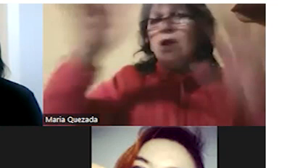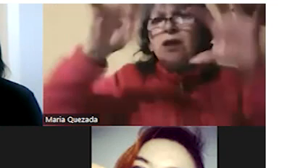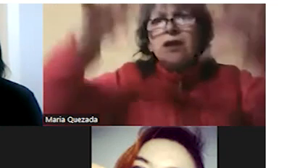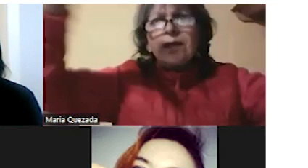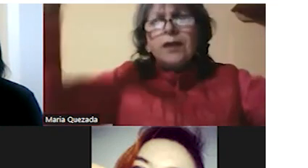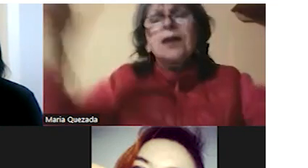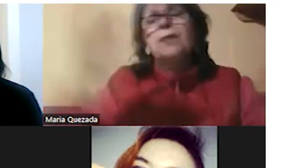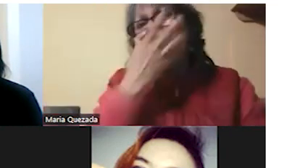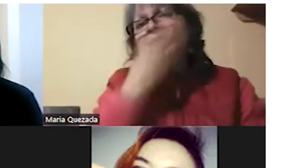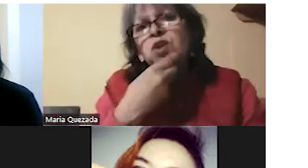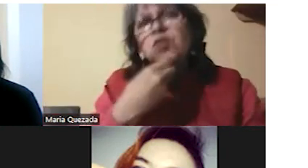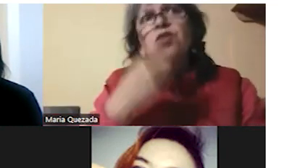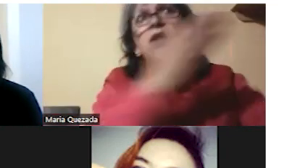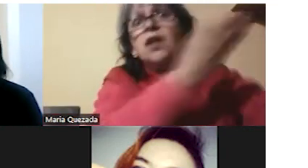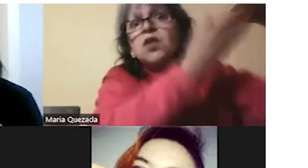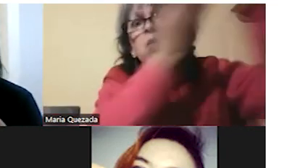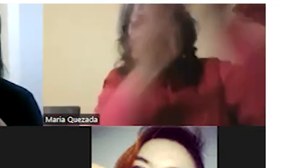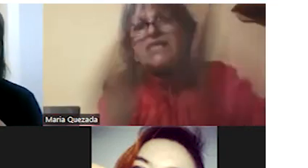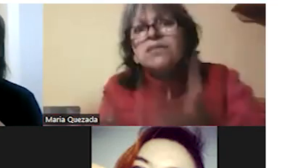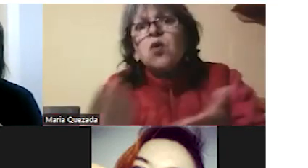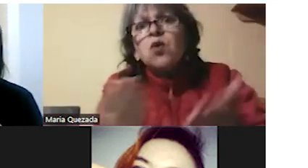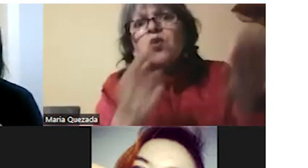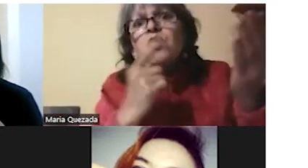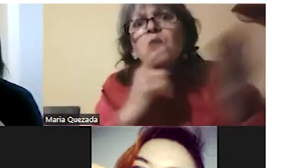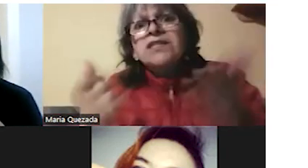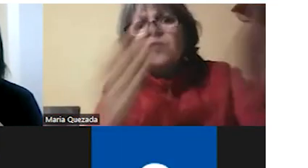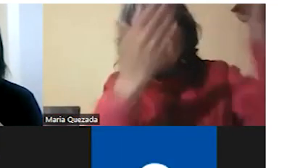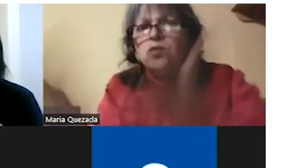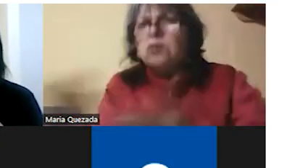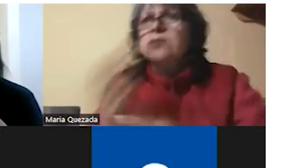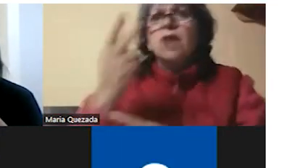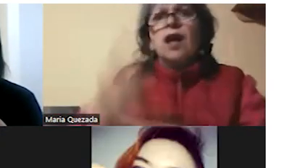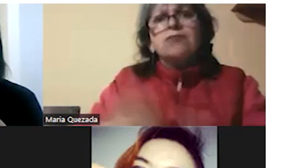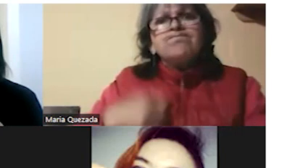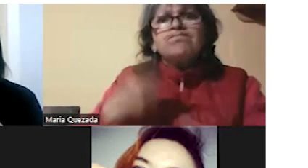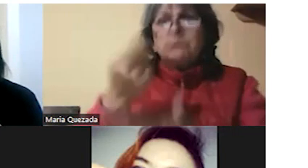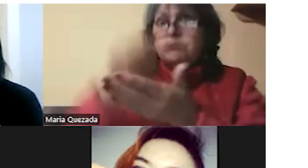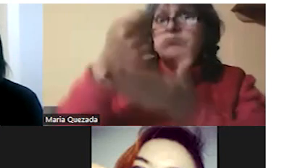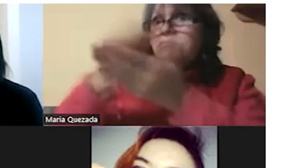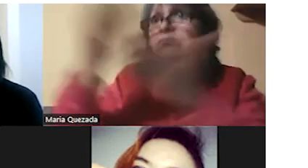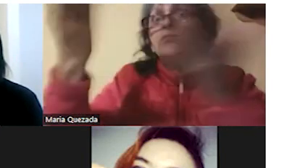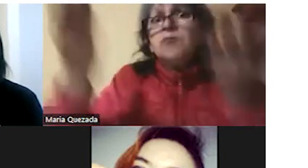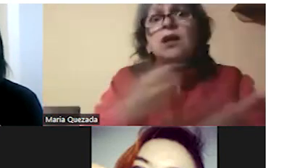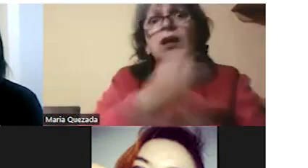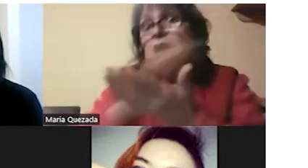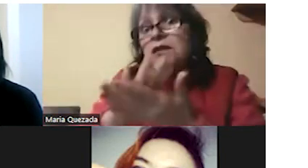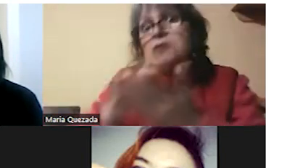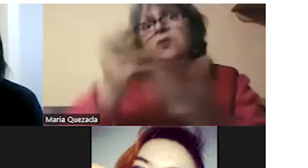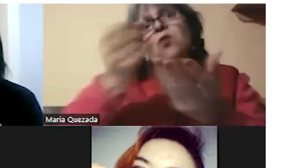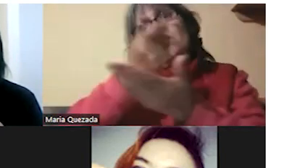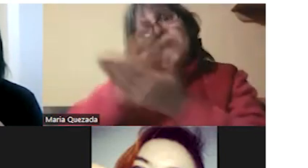lugares, dibujos, ha sido muy hermoso. Muchas gracias. Y también que podría aprovecharse para el